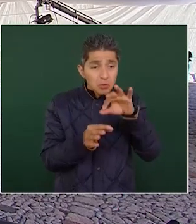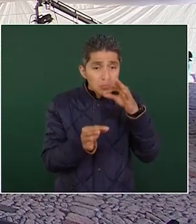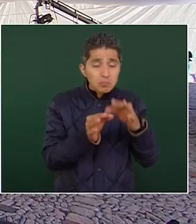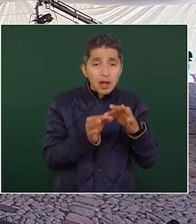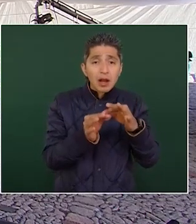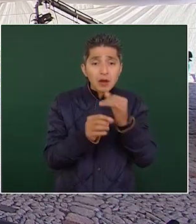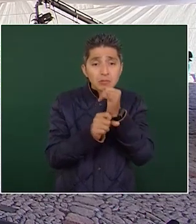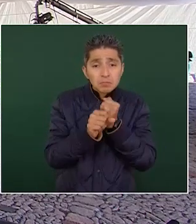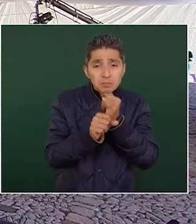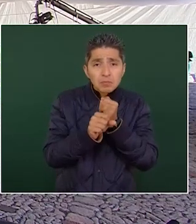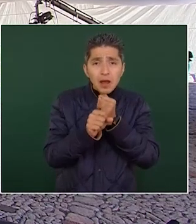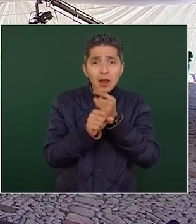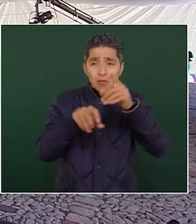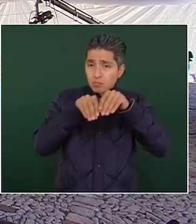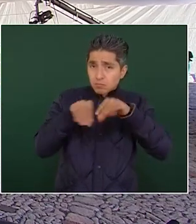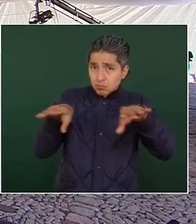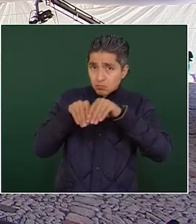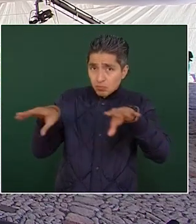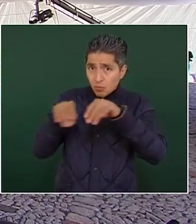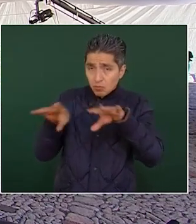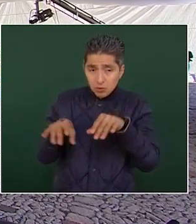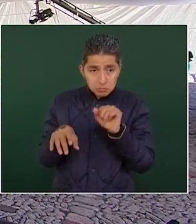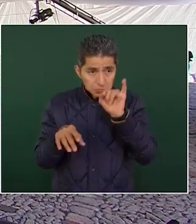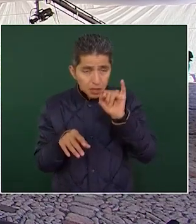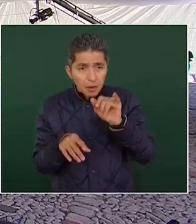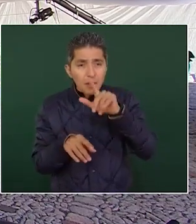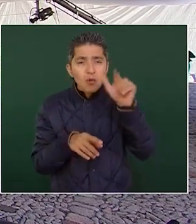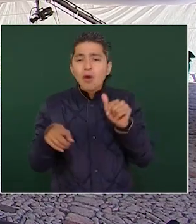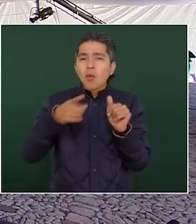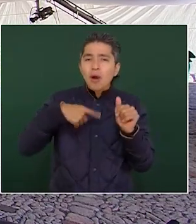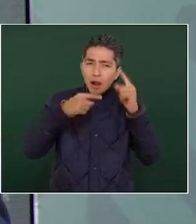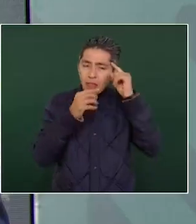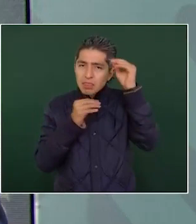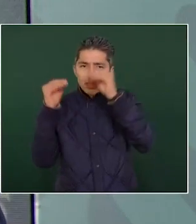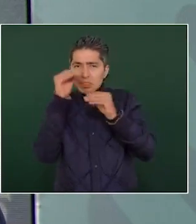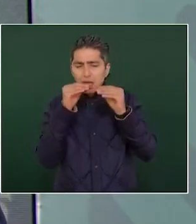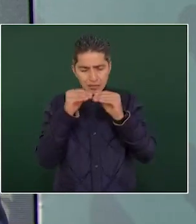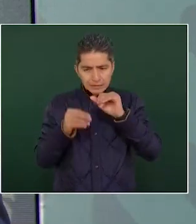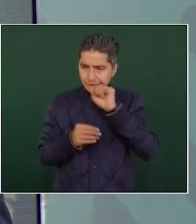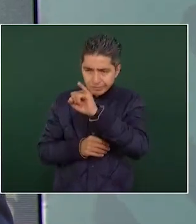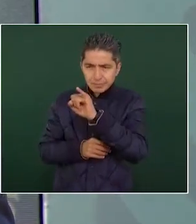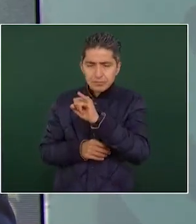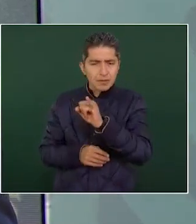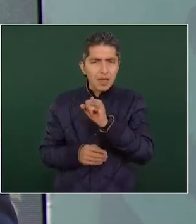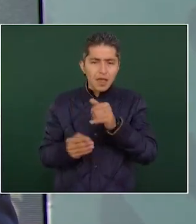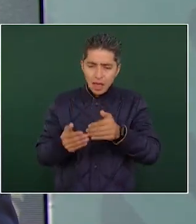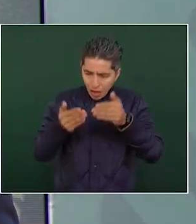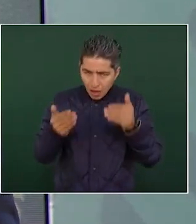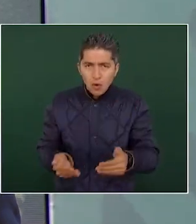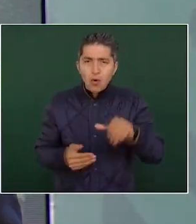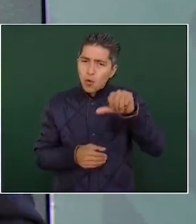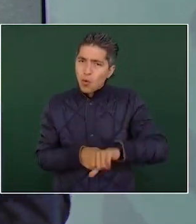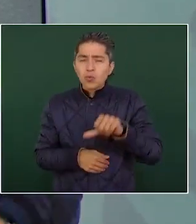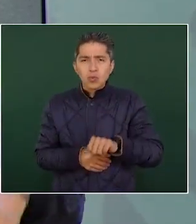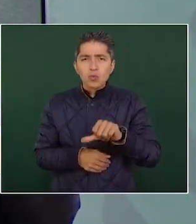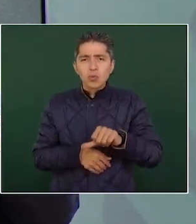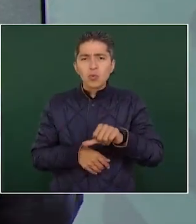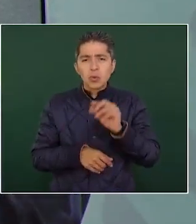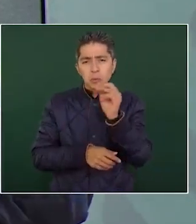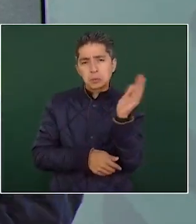dando estas investigaciones? Sí. Justamente sí, para evitar especulaciones. Desde hoy lo vamos a hacer. Hoy más tarde